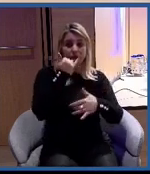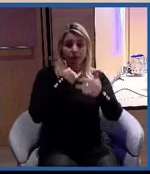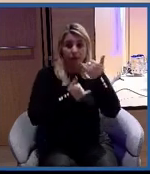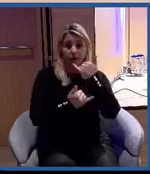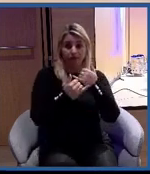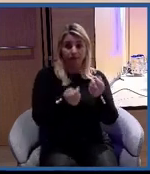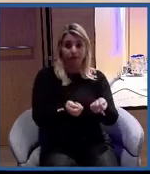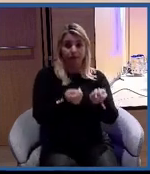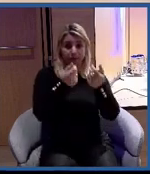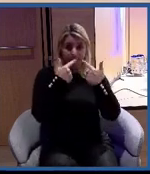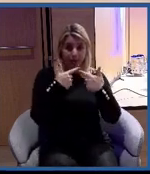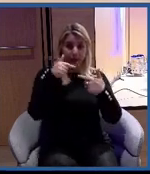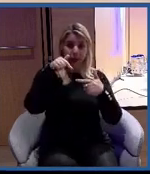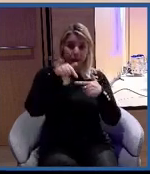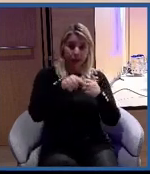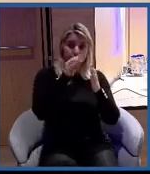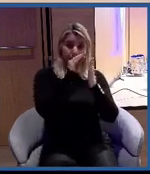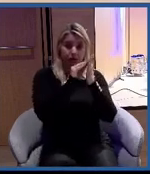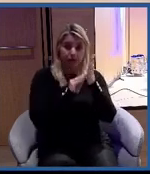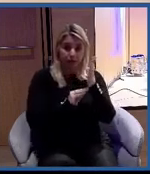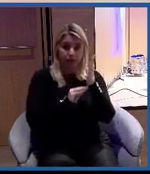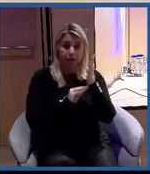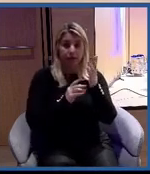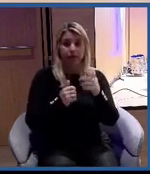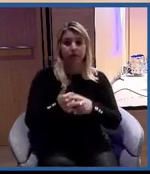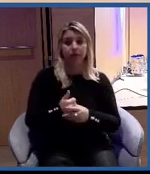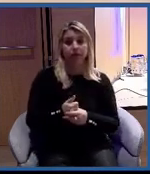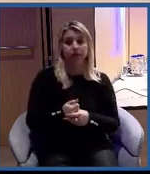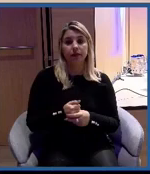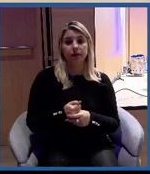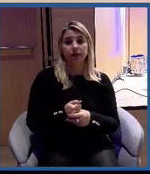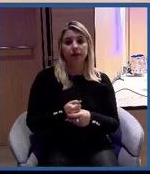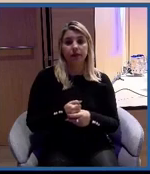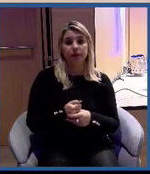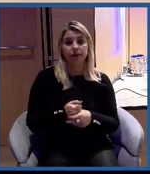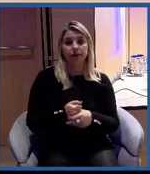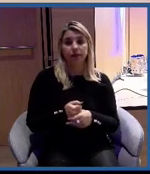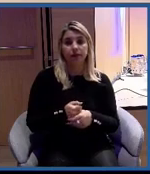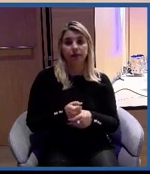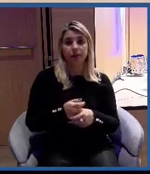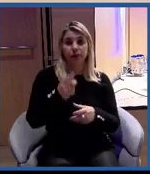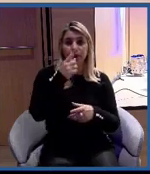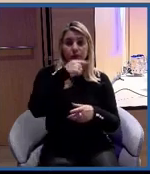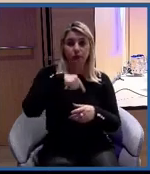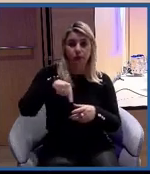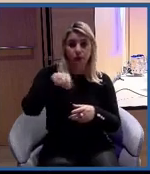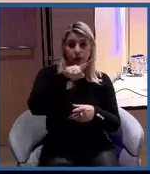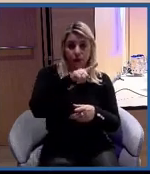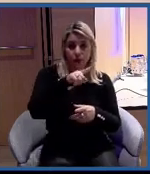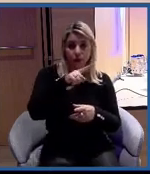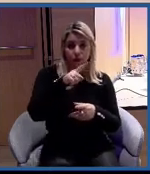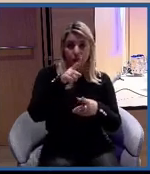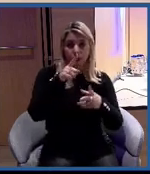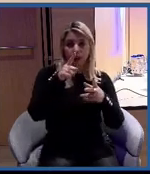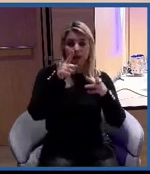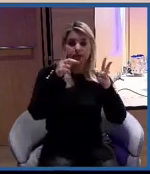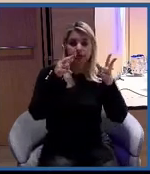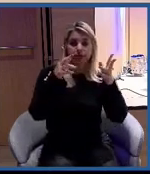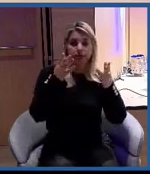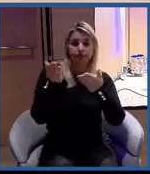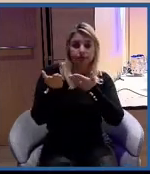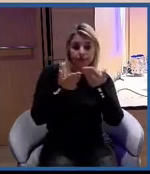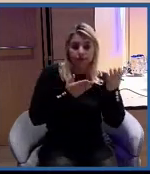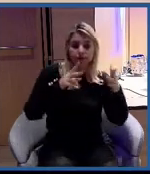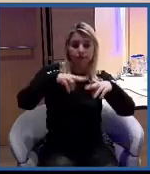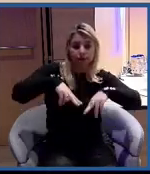obtiene se convierte en bases para que puedan ser descargadas nosotros lo llamamos como una invitación a explorar y